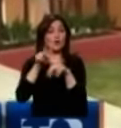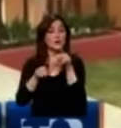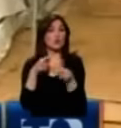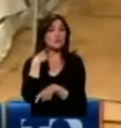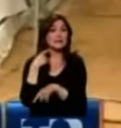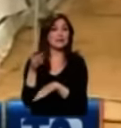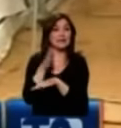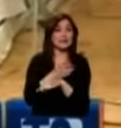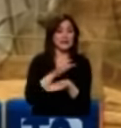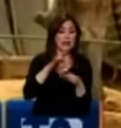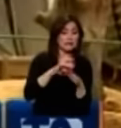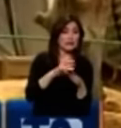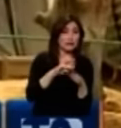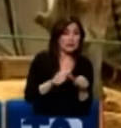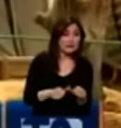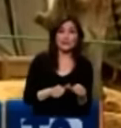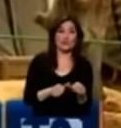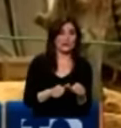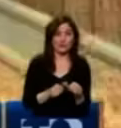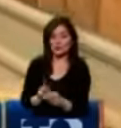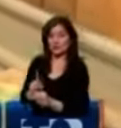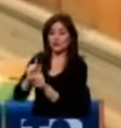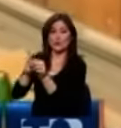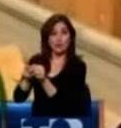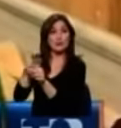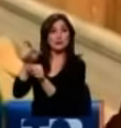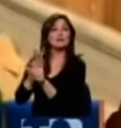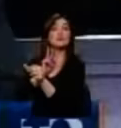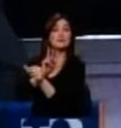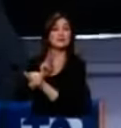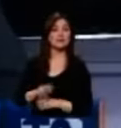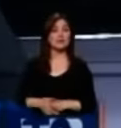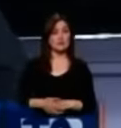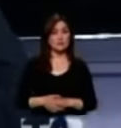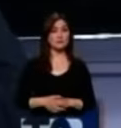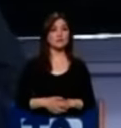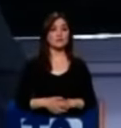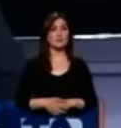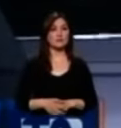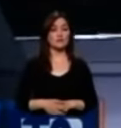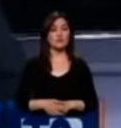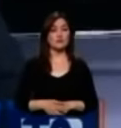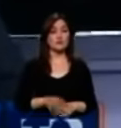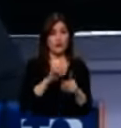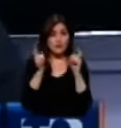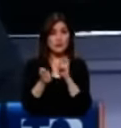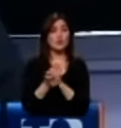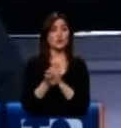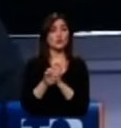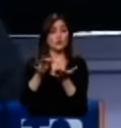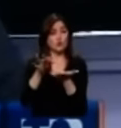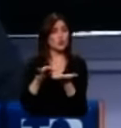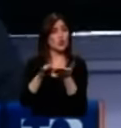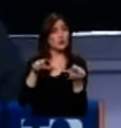afectados deben salir de las zonas de riesgo e inscribirse en el Registro Único de Damnificados. Ellos tienen que moverse de ahí. Están en zona